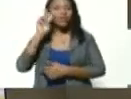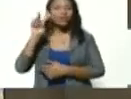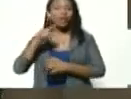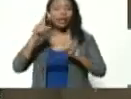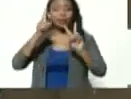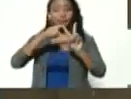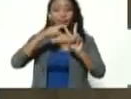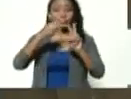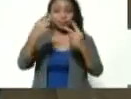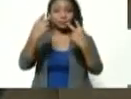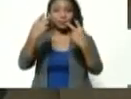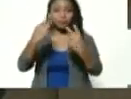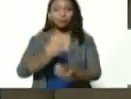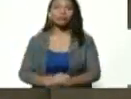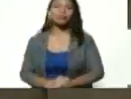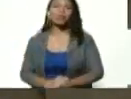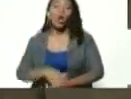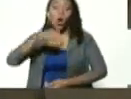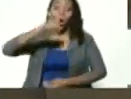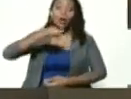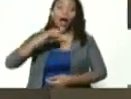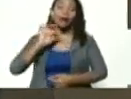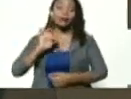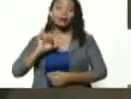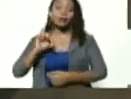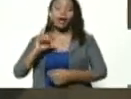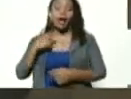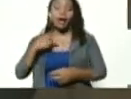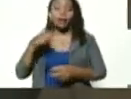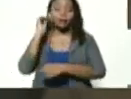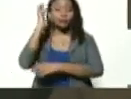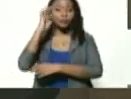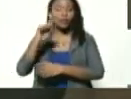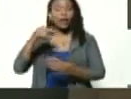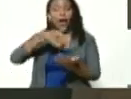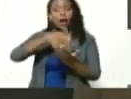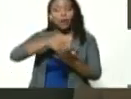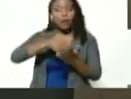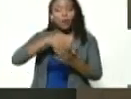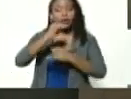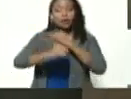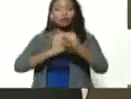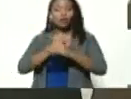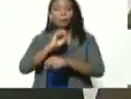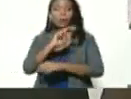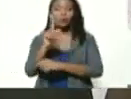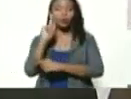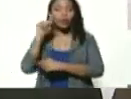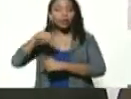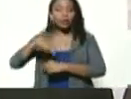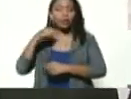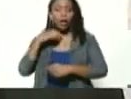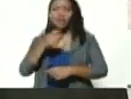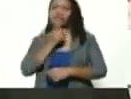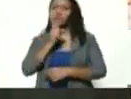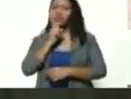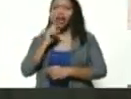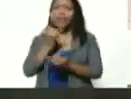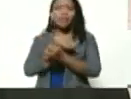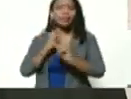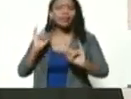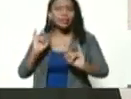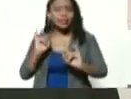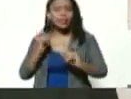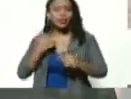Venezolana de Televisión. Hoy, en el lanzamiento del Foro Internacional Carabobo 21, los desafíos de la independencia,